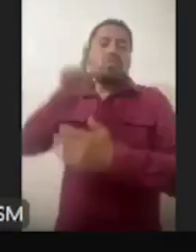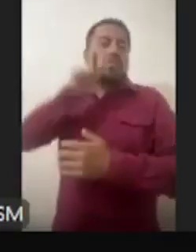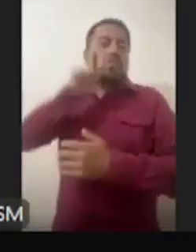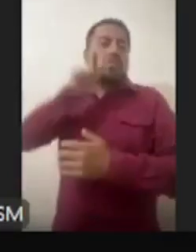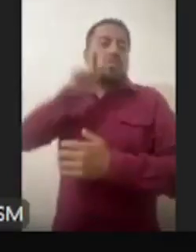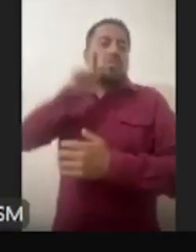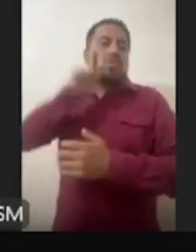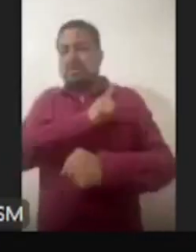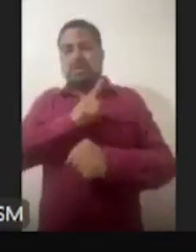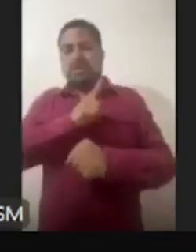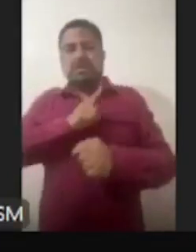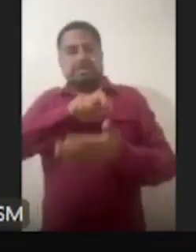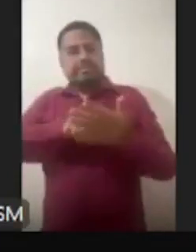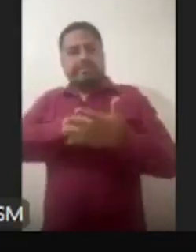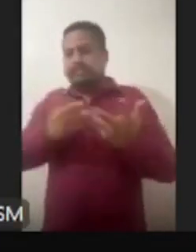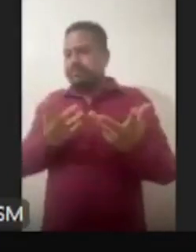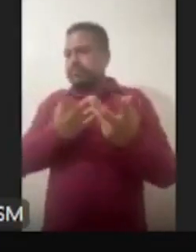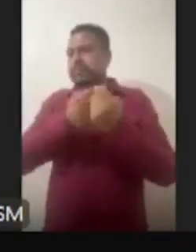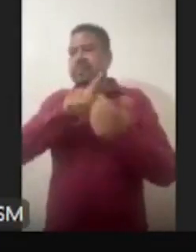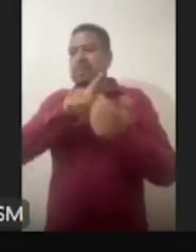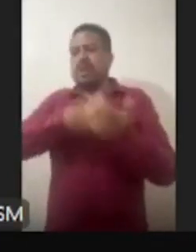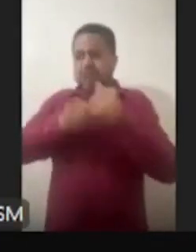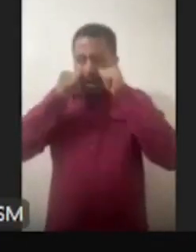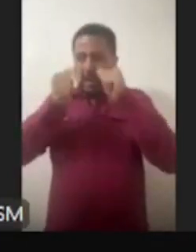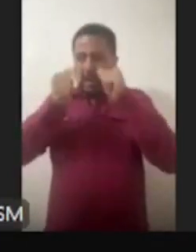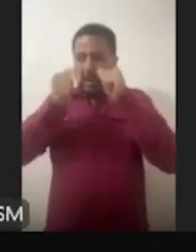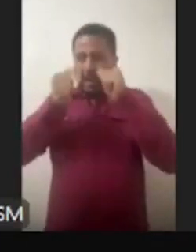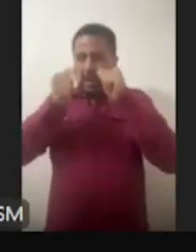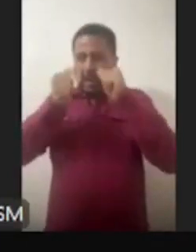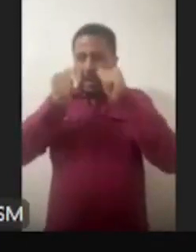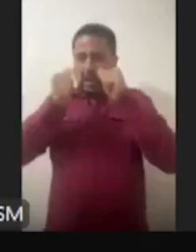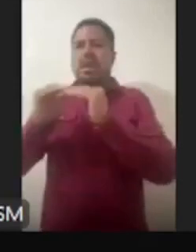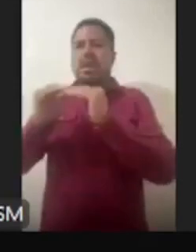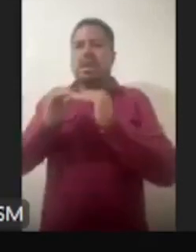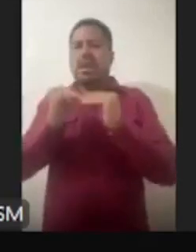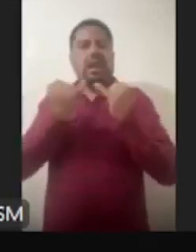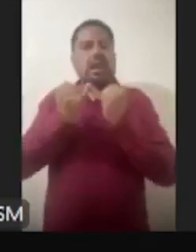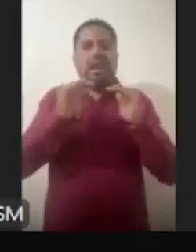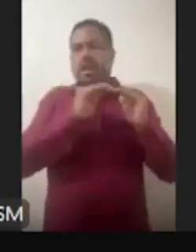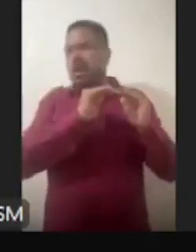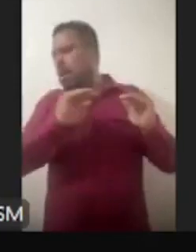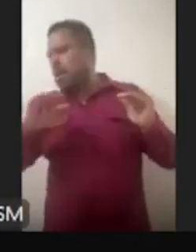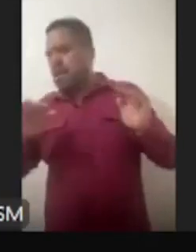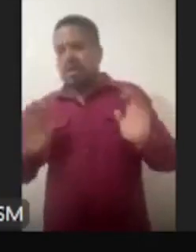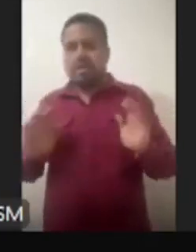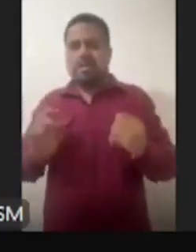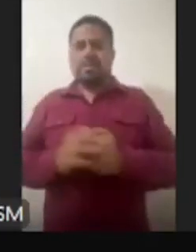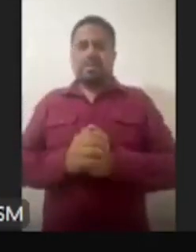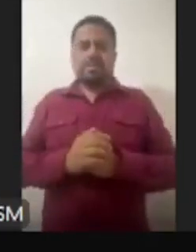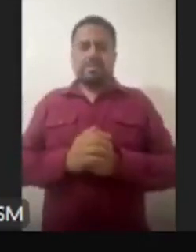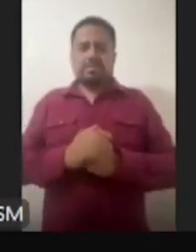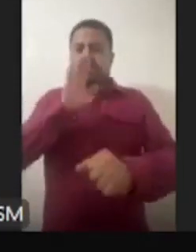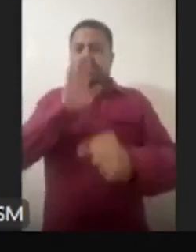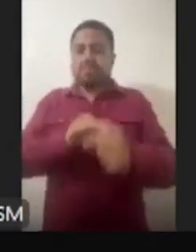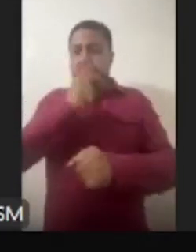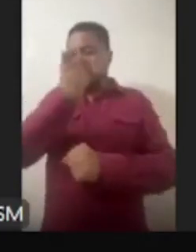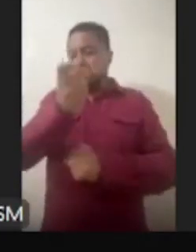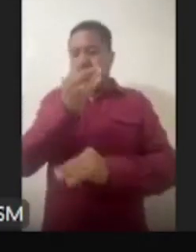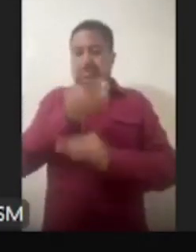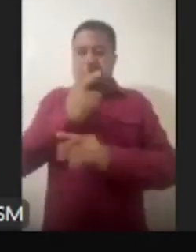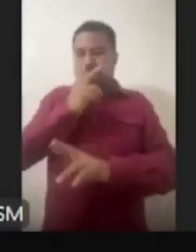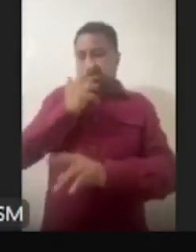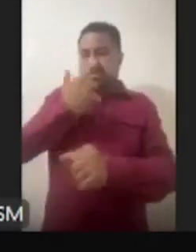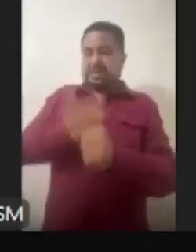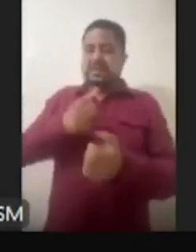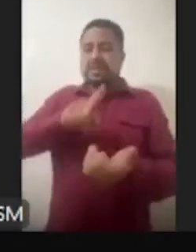necesarios para dar cumplimiento así al principio de paridad horizontal. Por tanto, si la autoridad responsable validó el